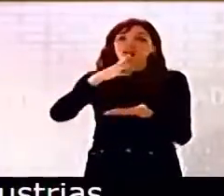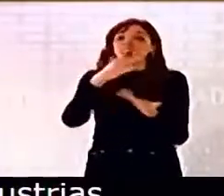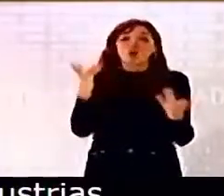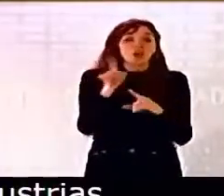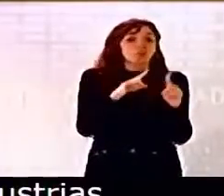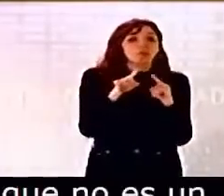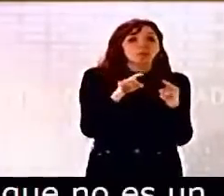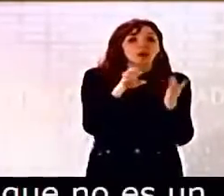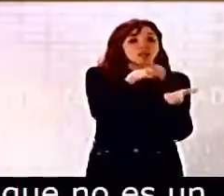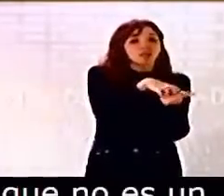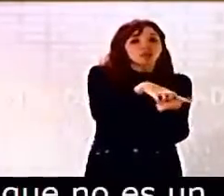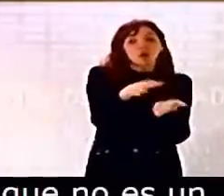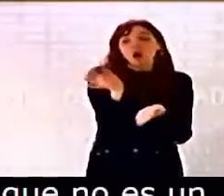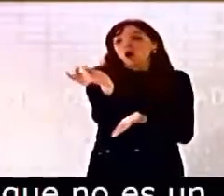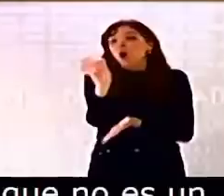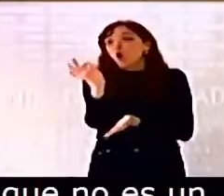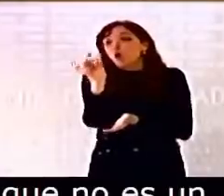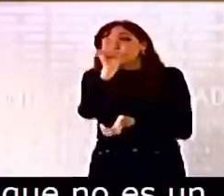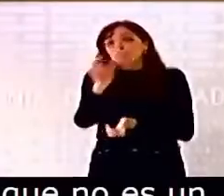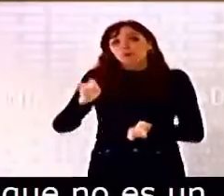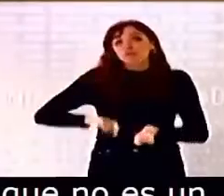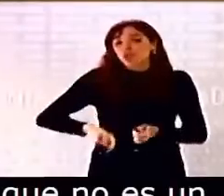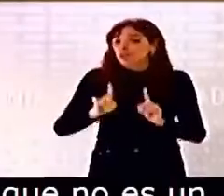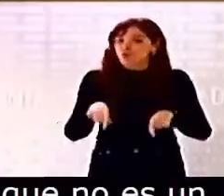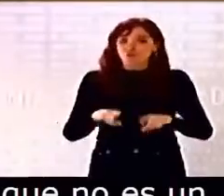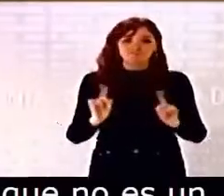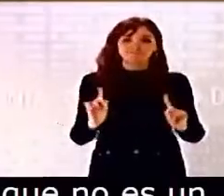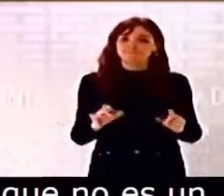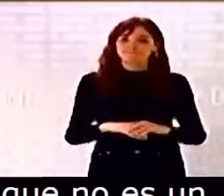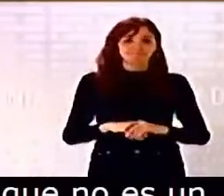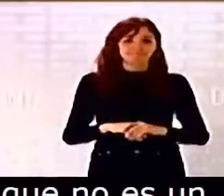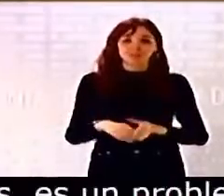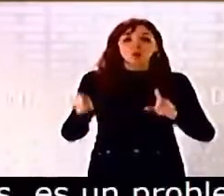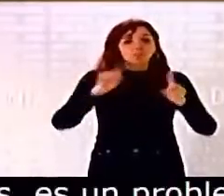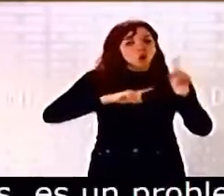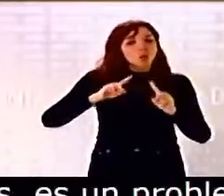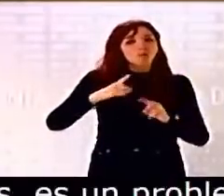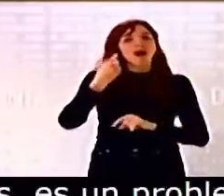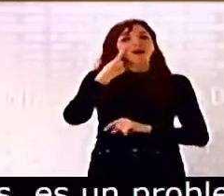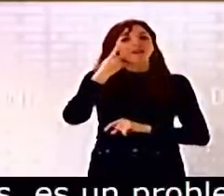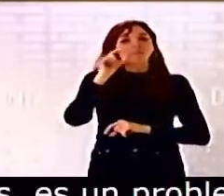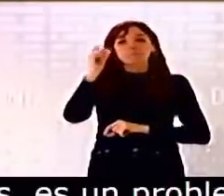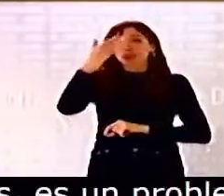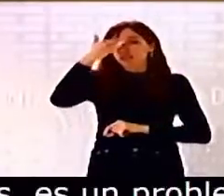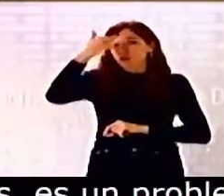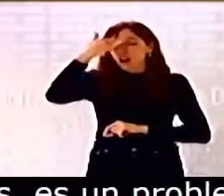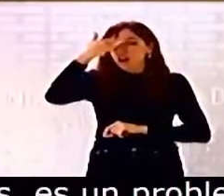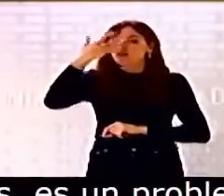espacio ni de manos. Es un problema de dosis. Ahí es donde está el cuello de botella.